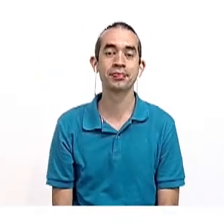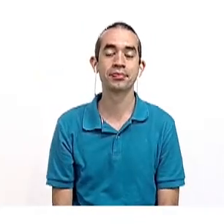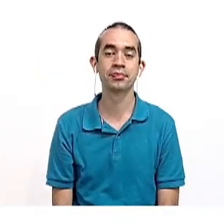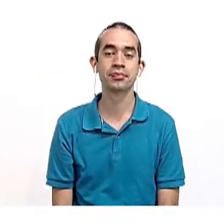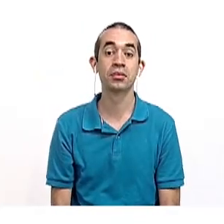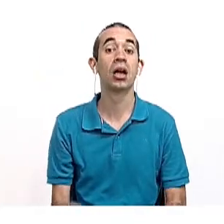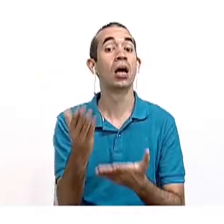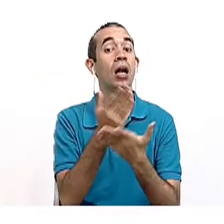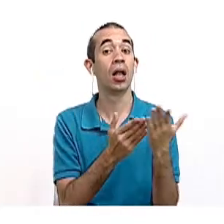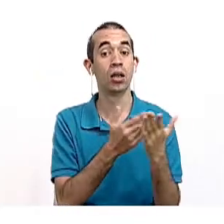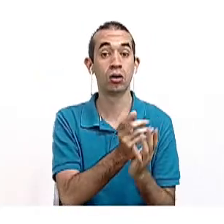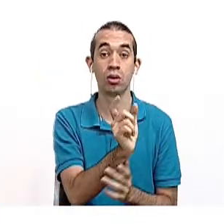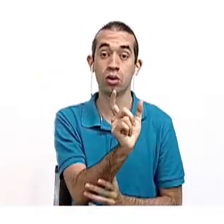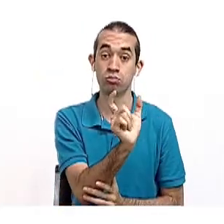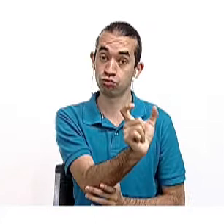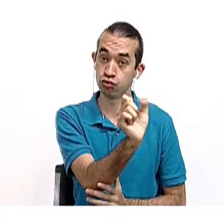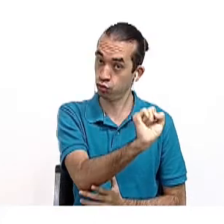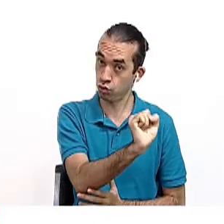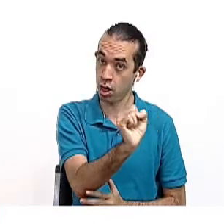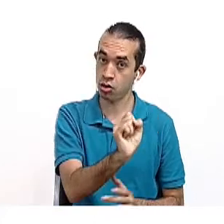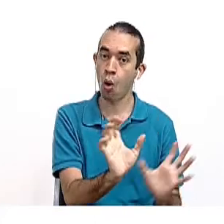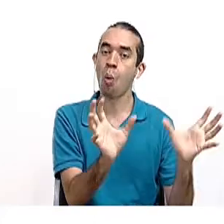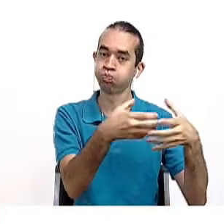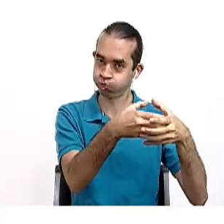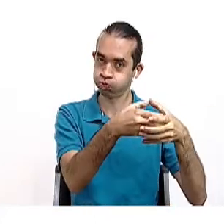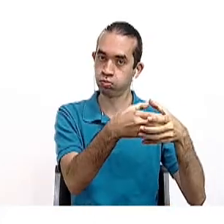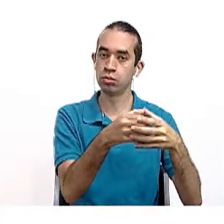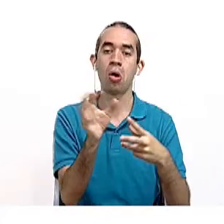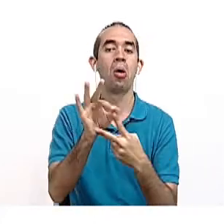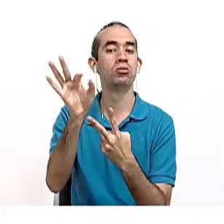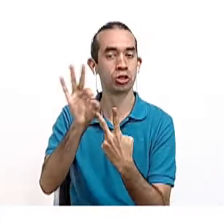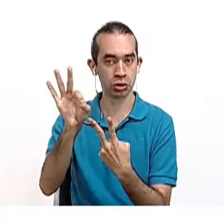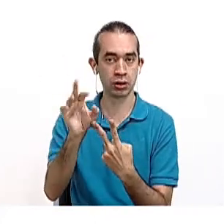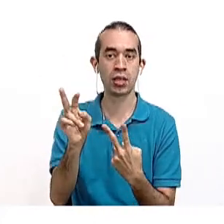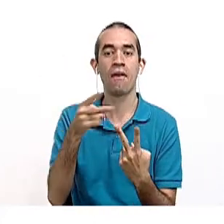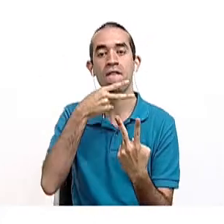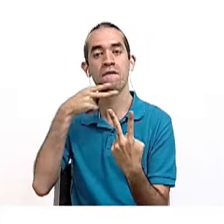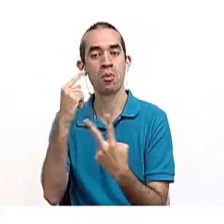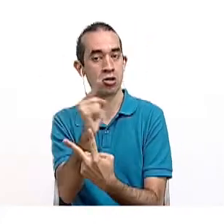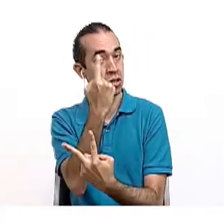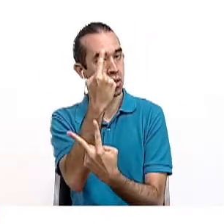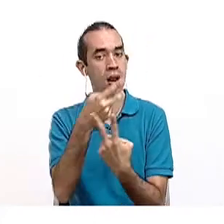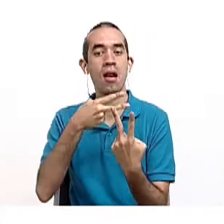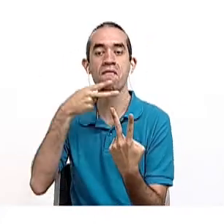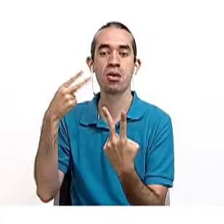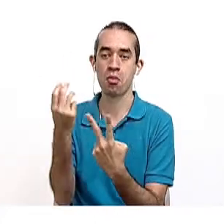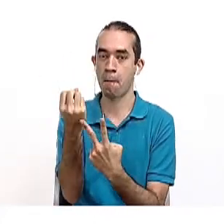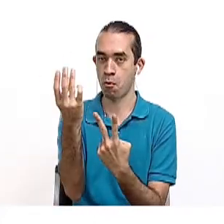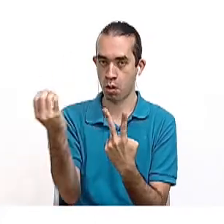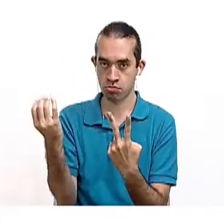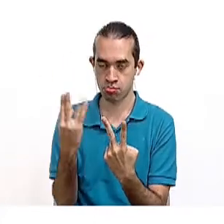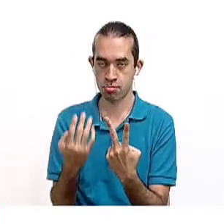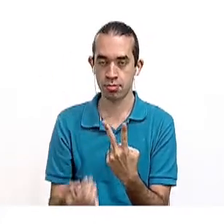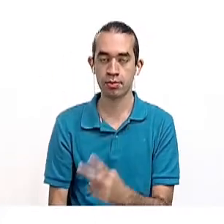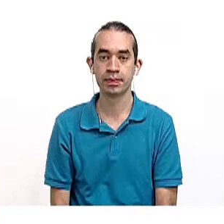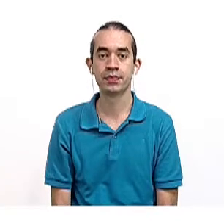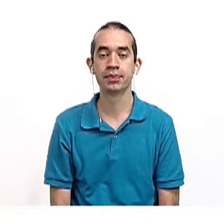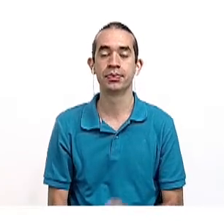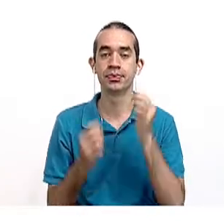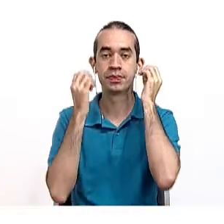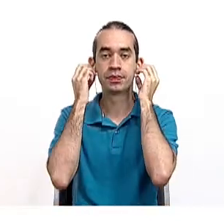Pero si el sujeto es colectivo, tendremos dos opciones, el verbo en singular o el verbo en plural.